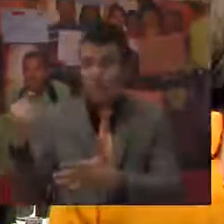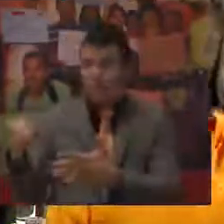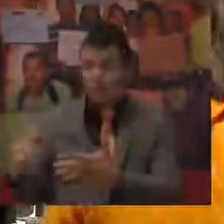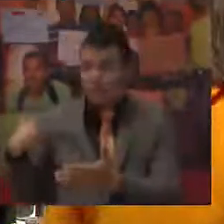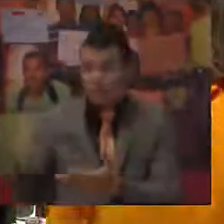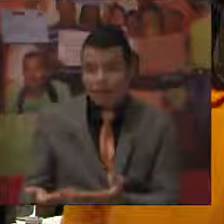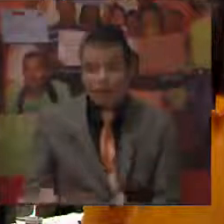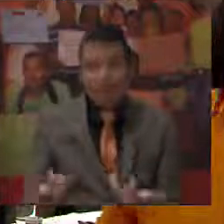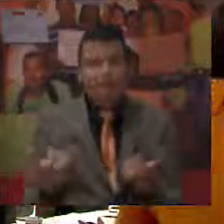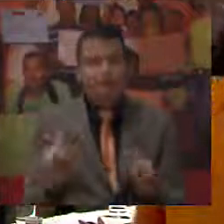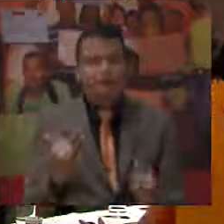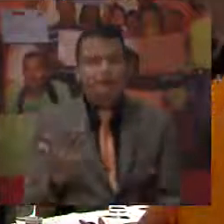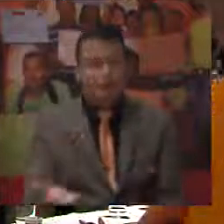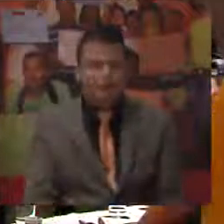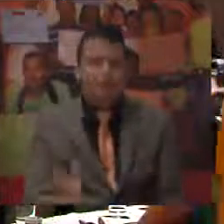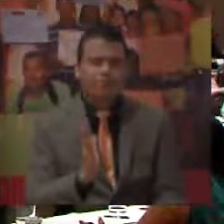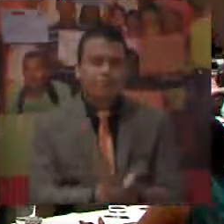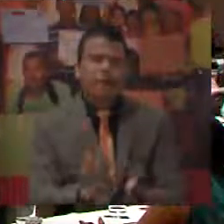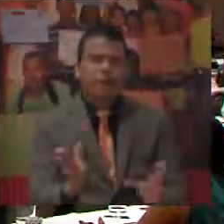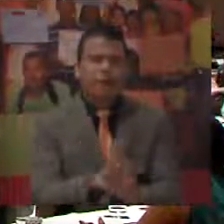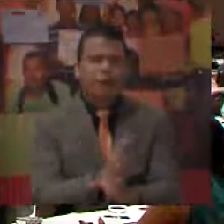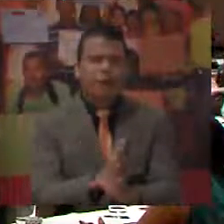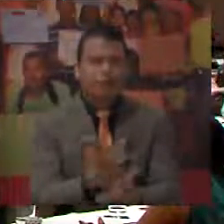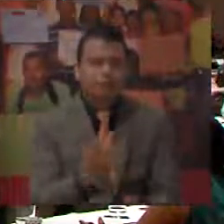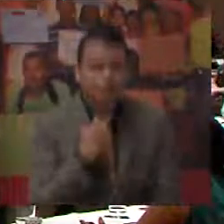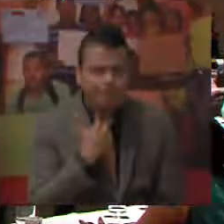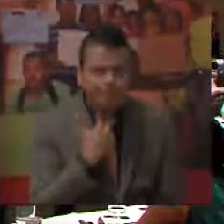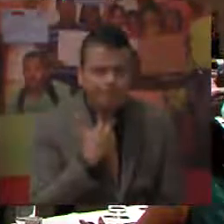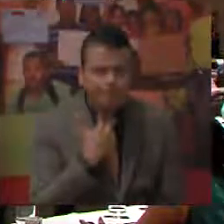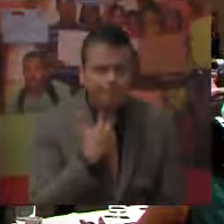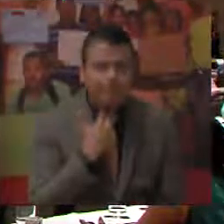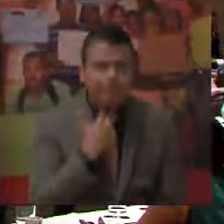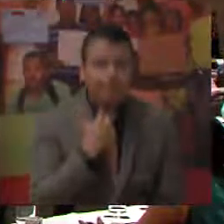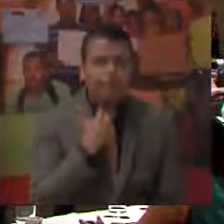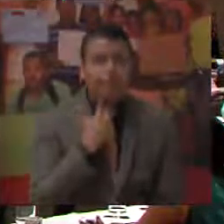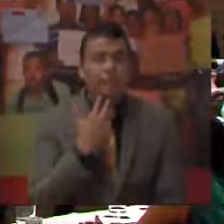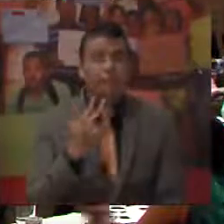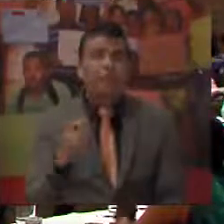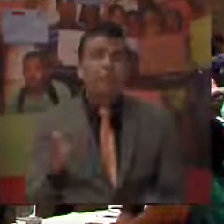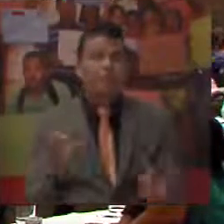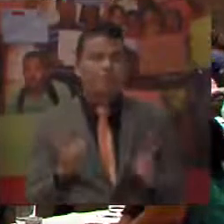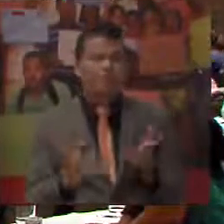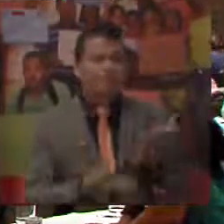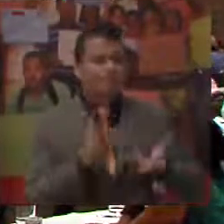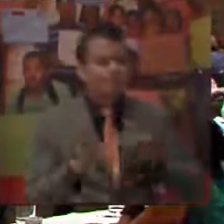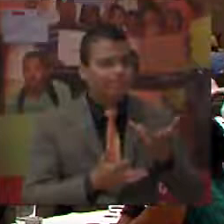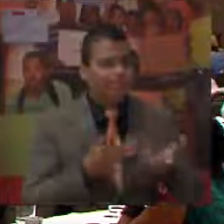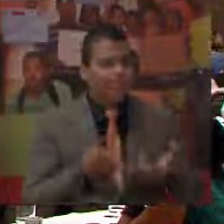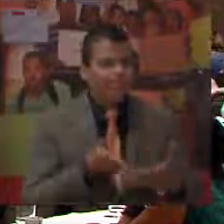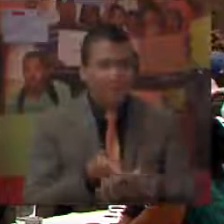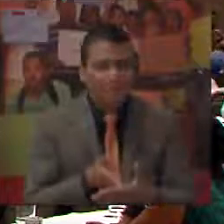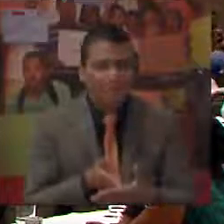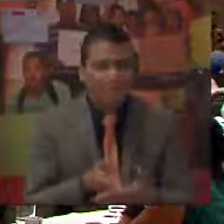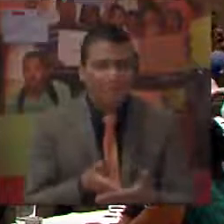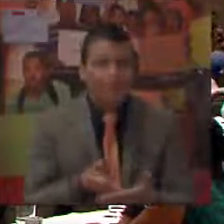mencionar le han generado cierta problemática o ciertas restricciones